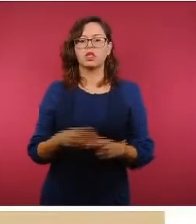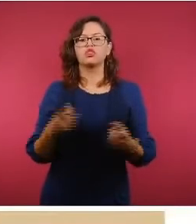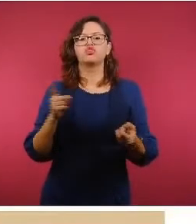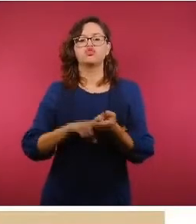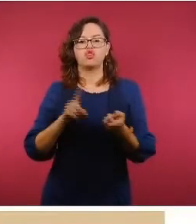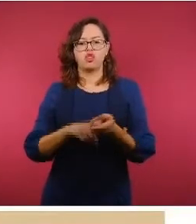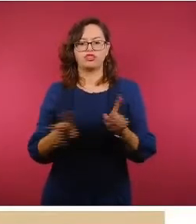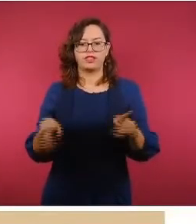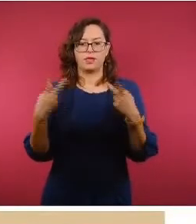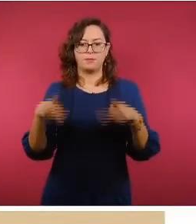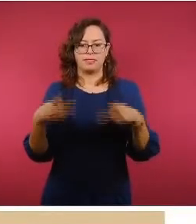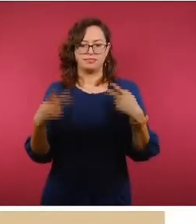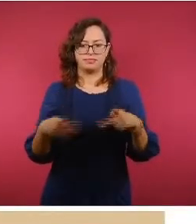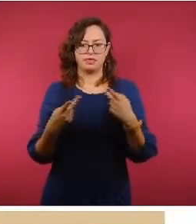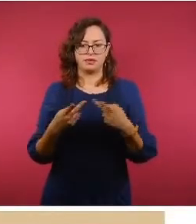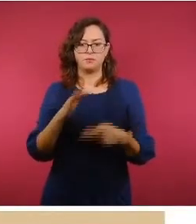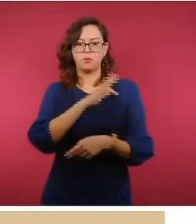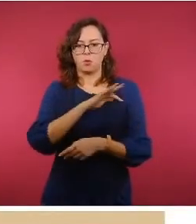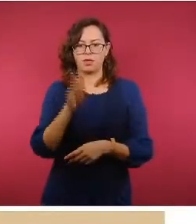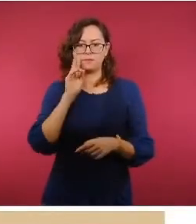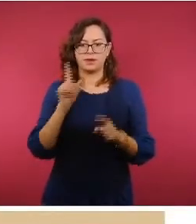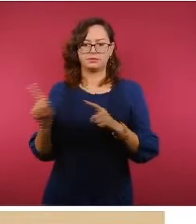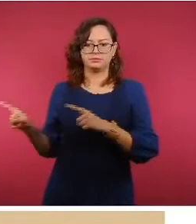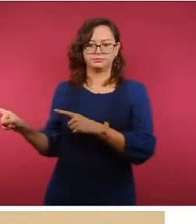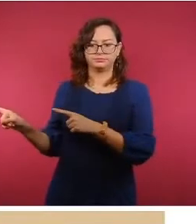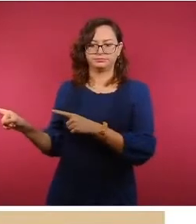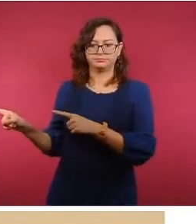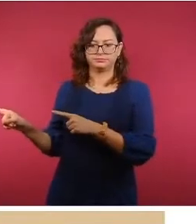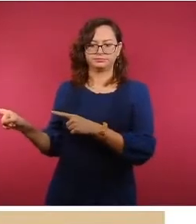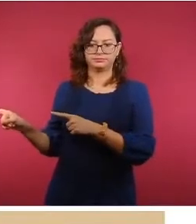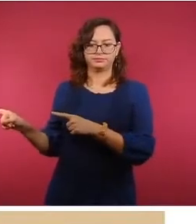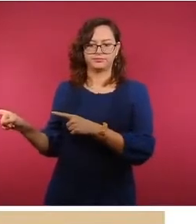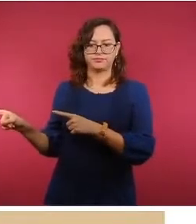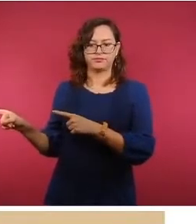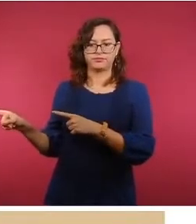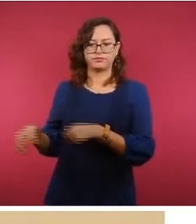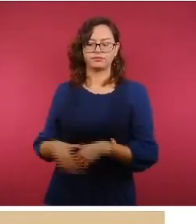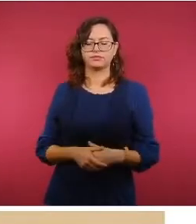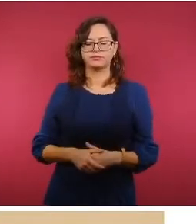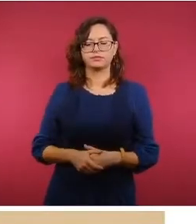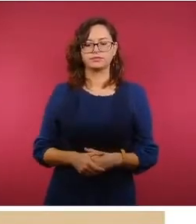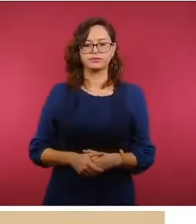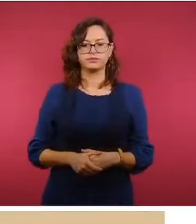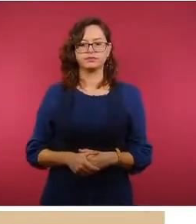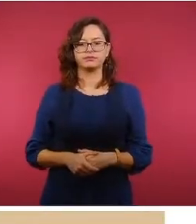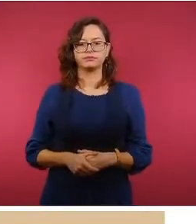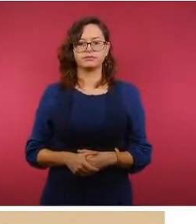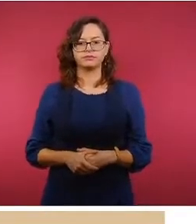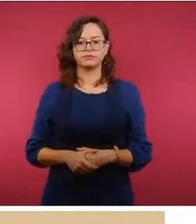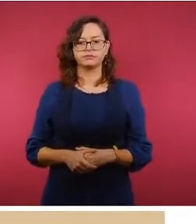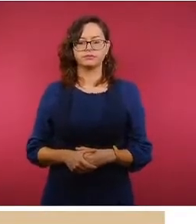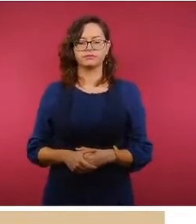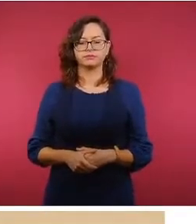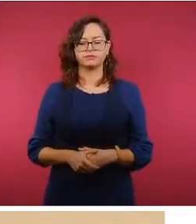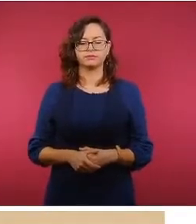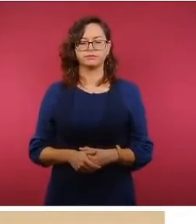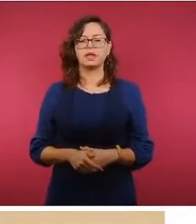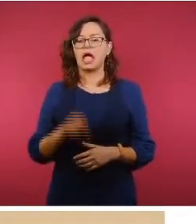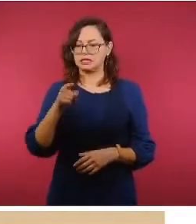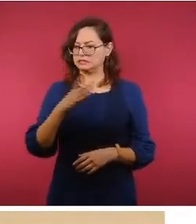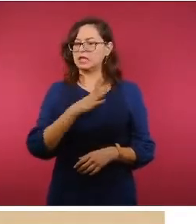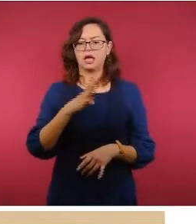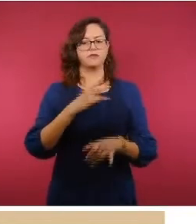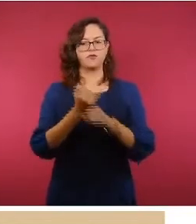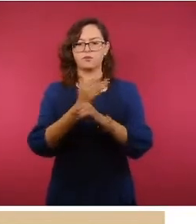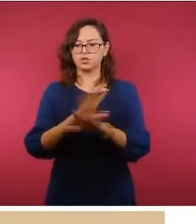expendios, de los domicilios y teléfonos que están en toda la República Mexicana. Ahí sería, ahí lo podríamos